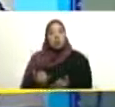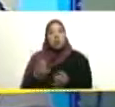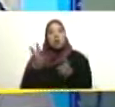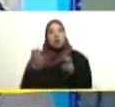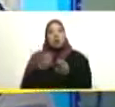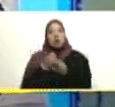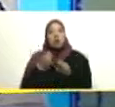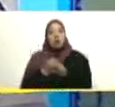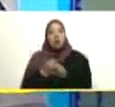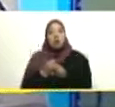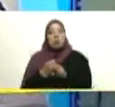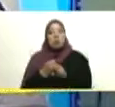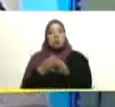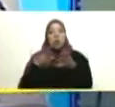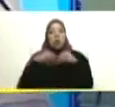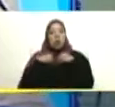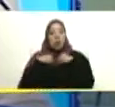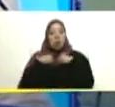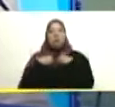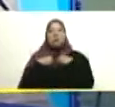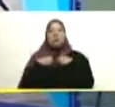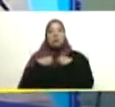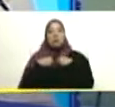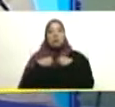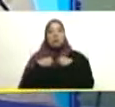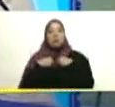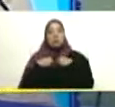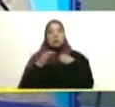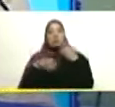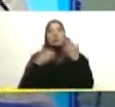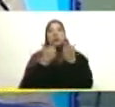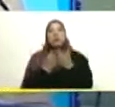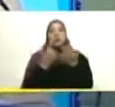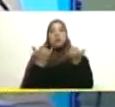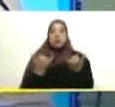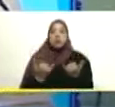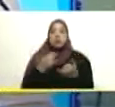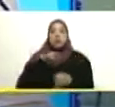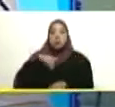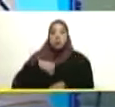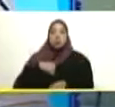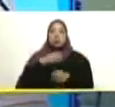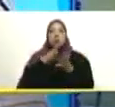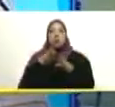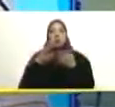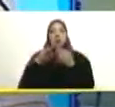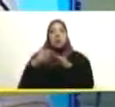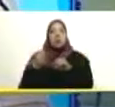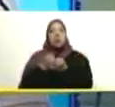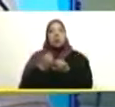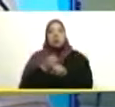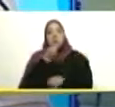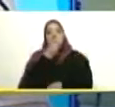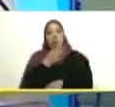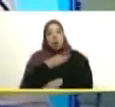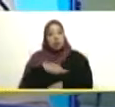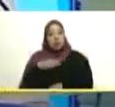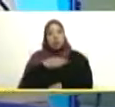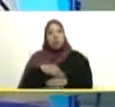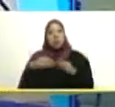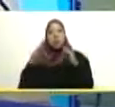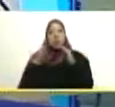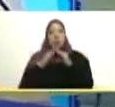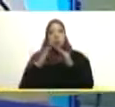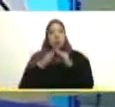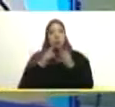nueva etapa, tomar en cuenta. Y llevar a los órganos comunales del Buen Vivir, que es la instancia del órgano